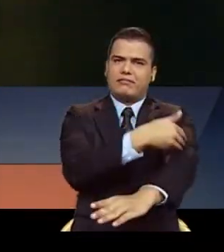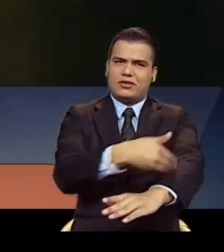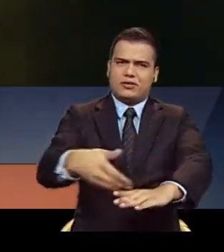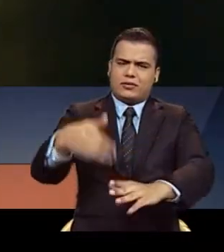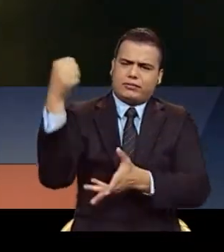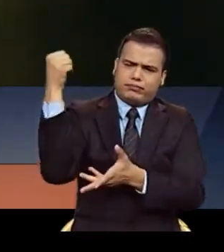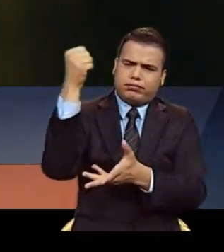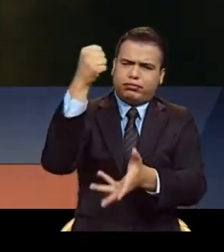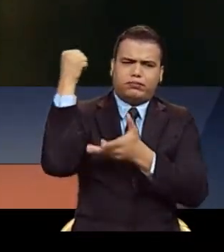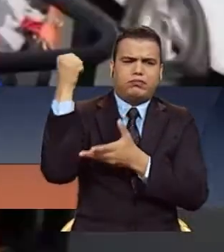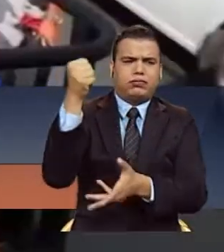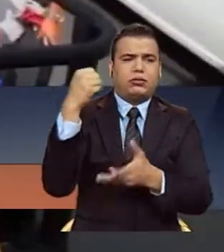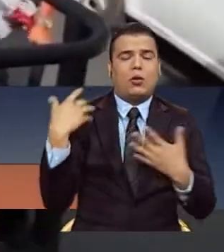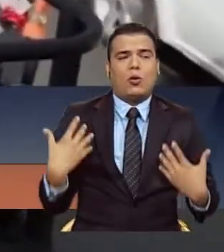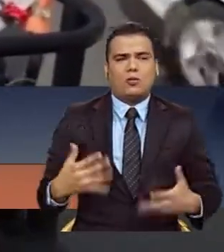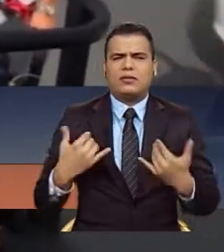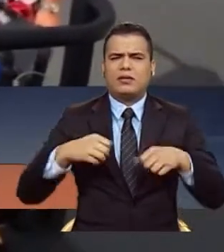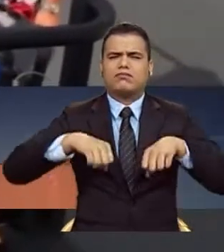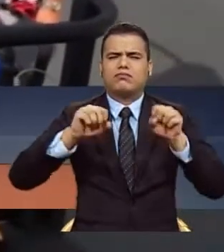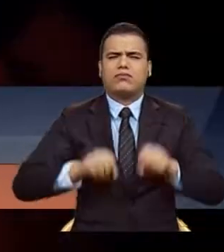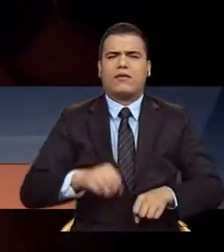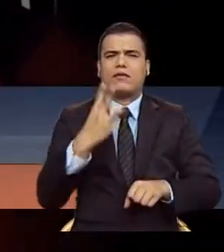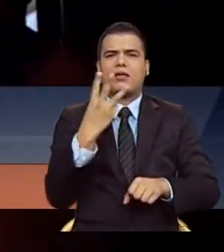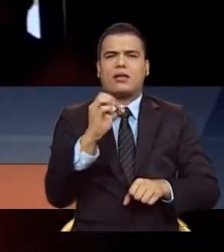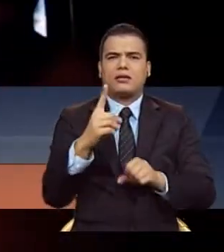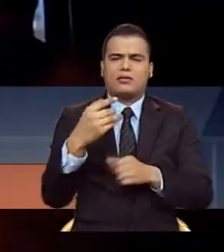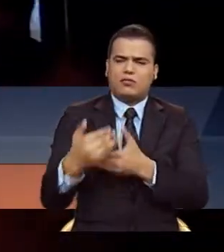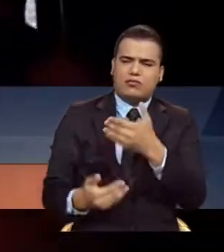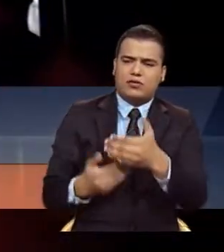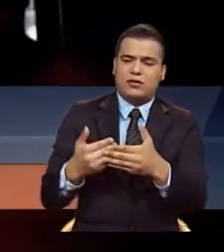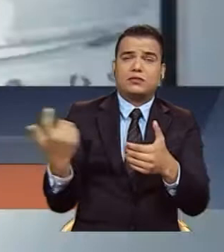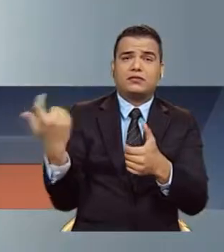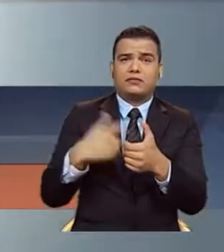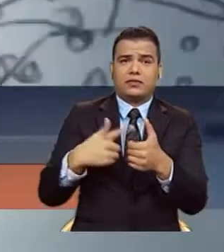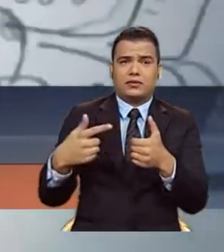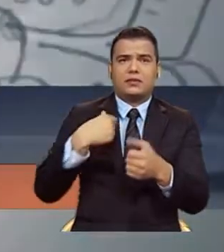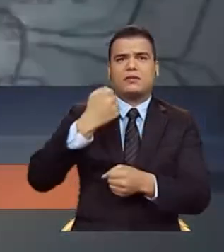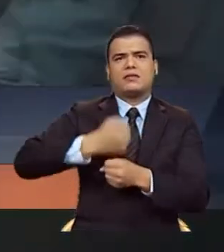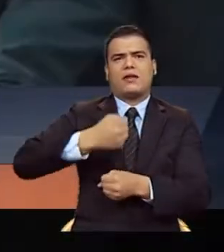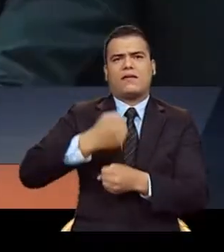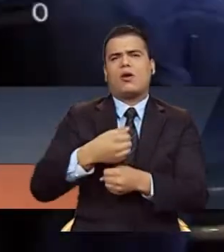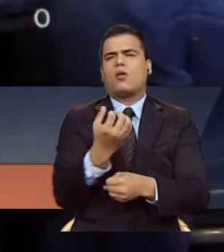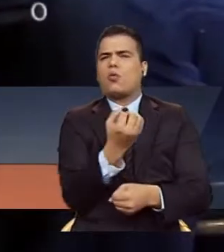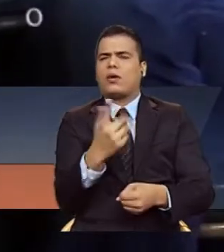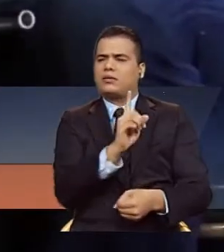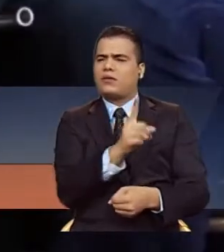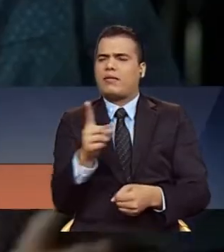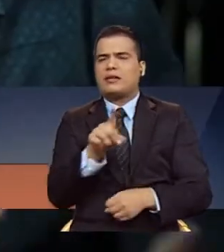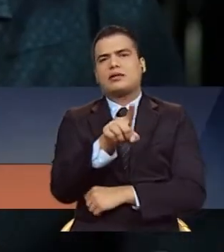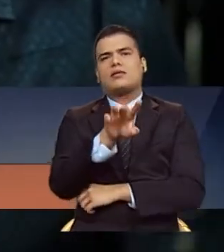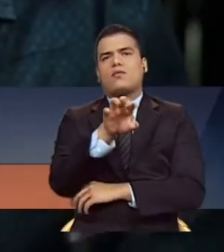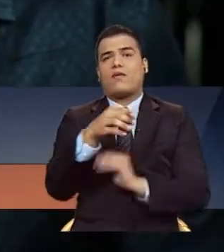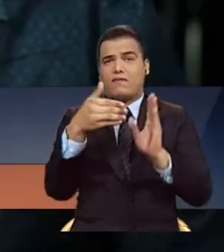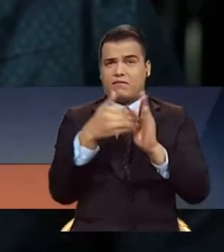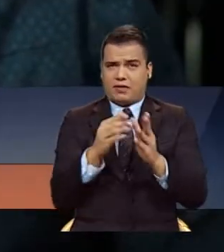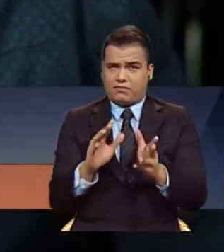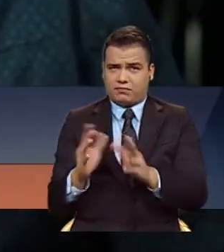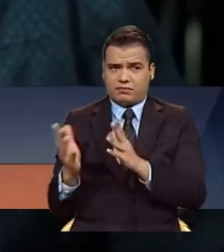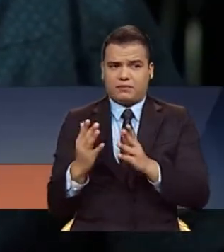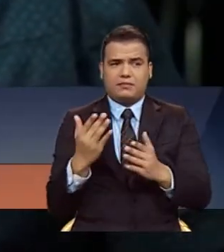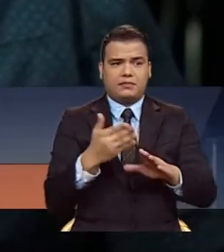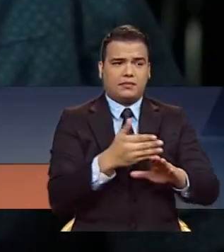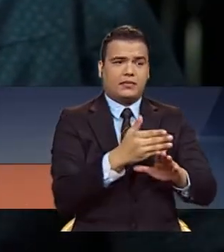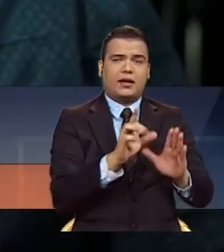en el país, donde se aprobaron 30 rodajes que generaron por lo menos 19 mil empleos. Antes de la ley